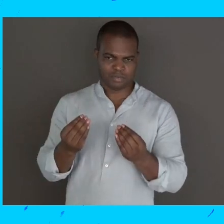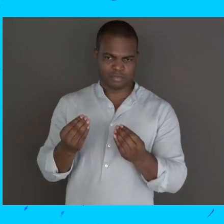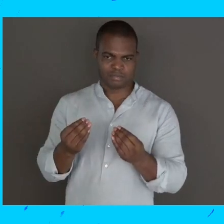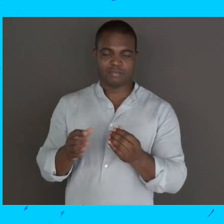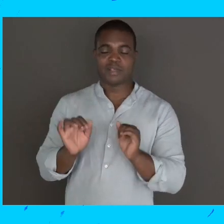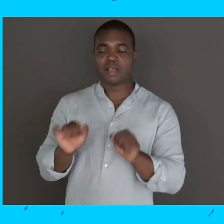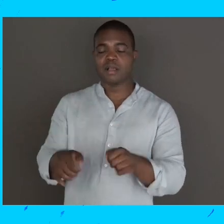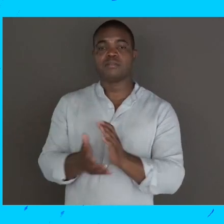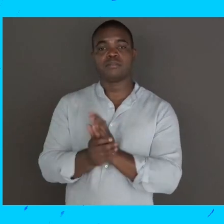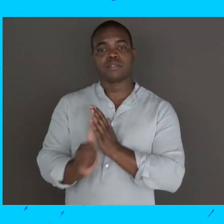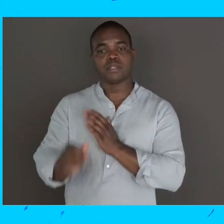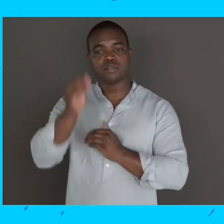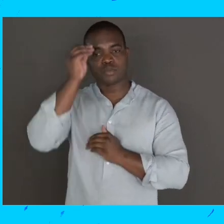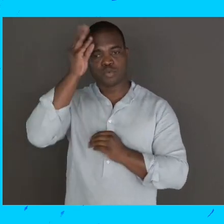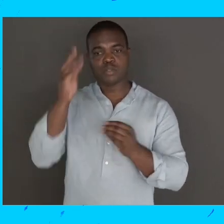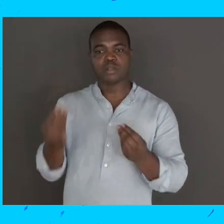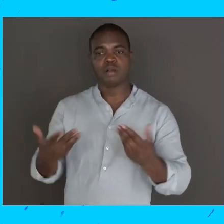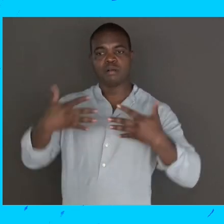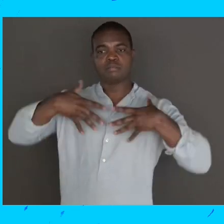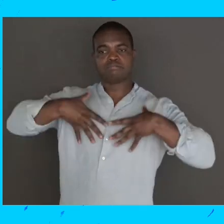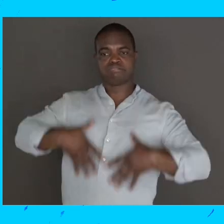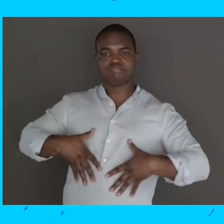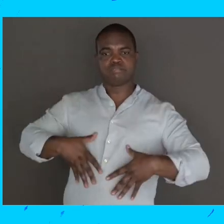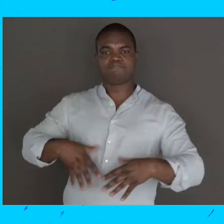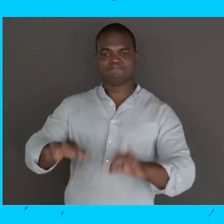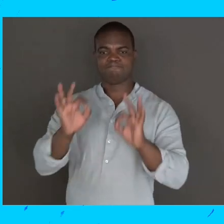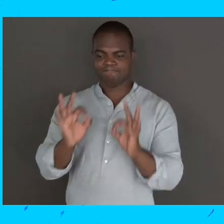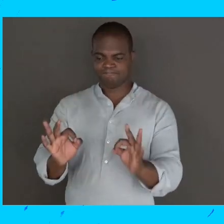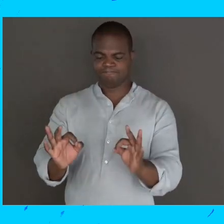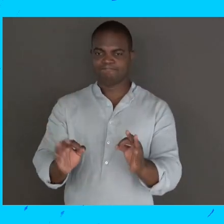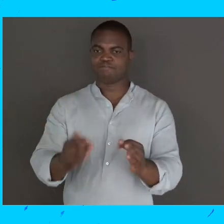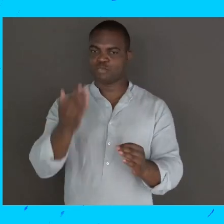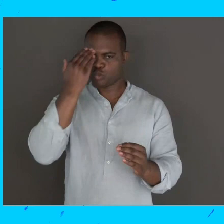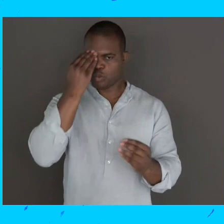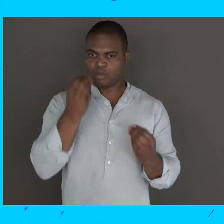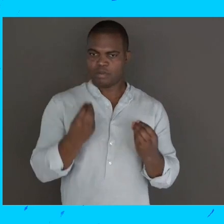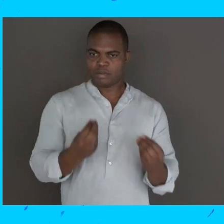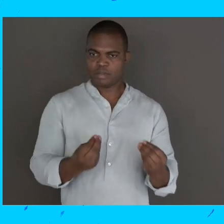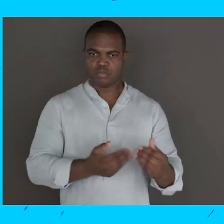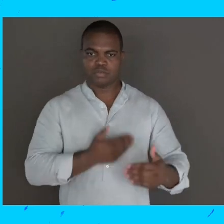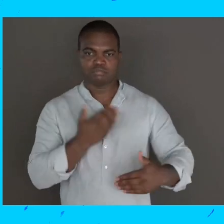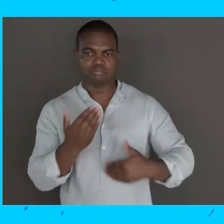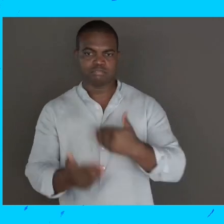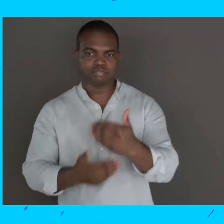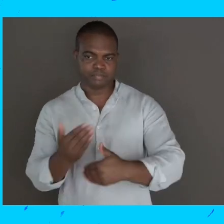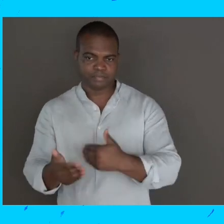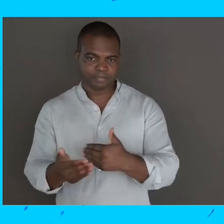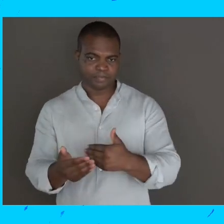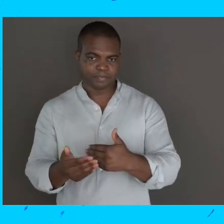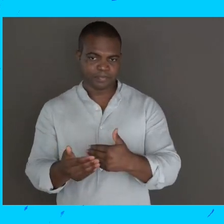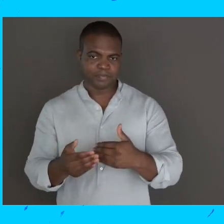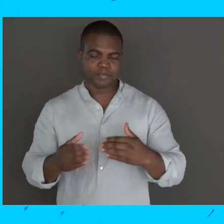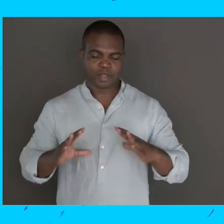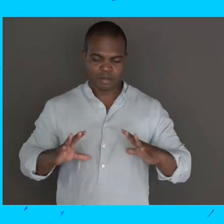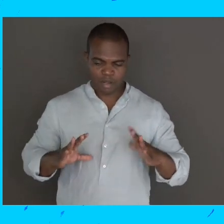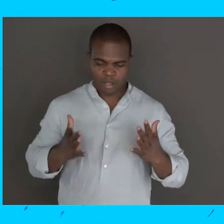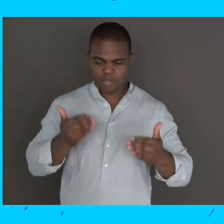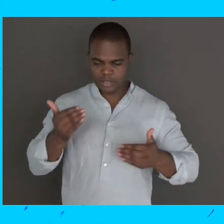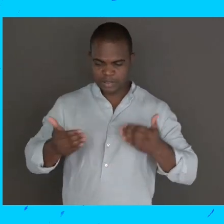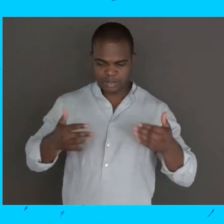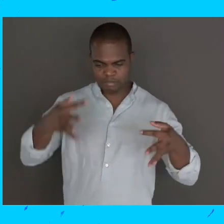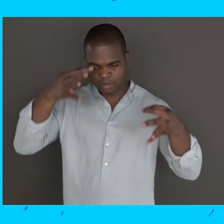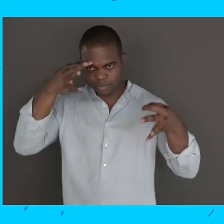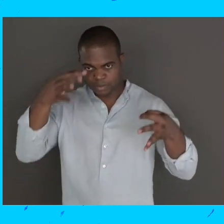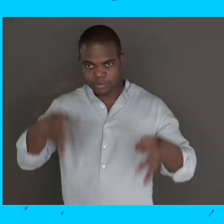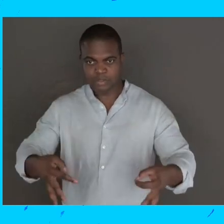embarazo adolescente son prácticas dañinas y violan a los derechos humanos y tienen un impacto negativo en el desarrollo personal de